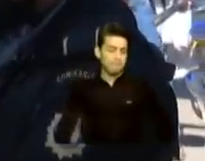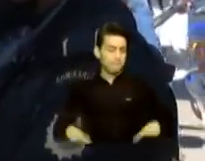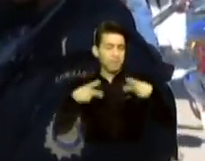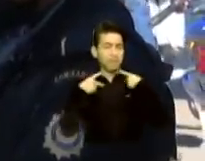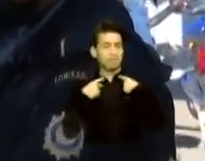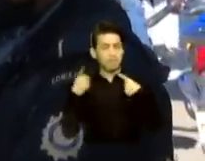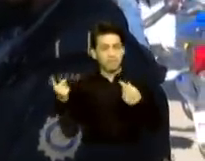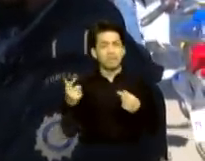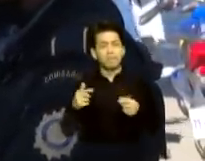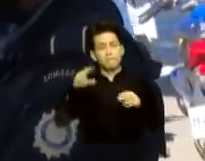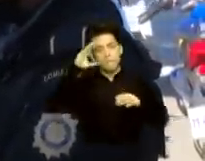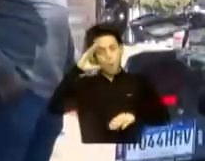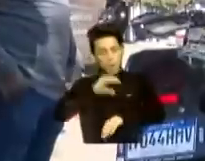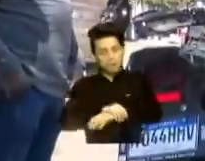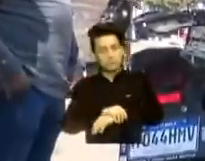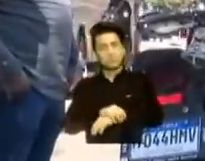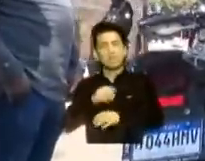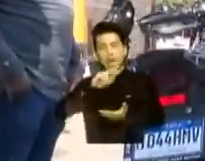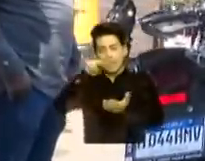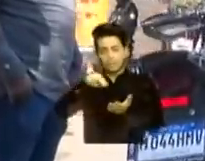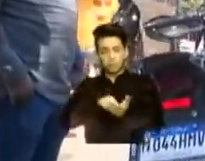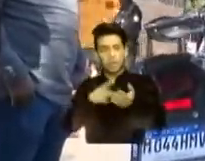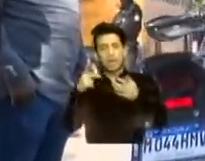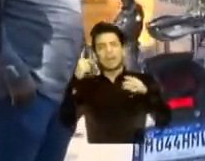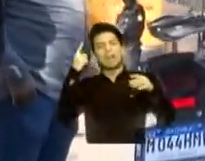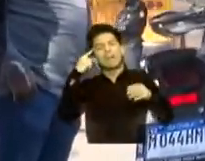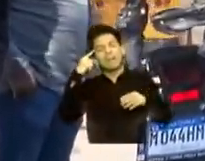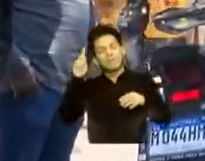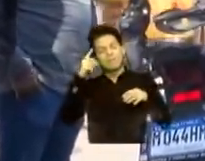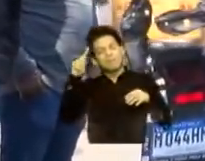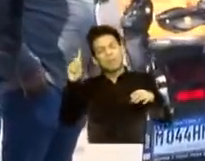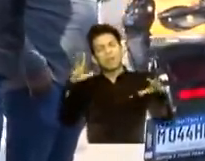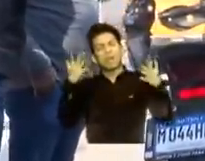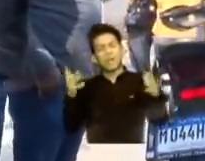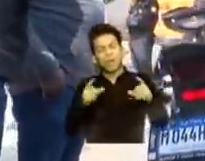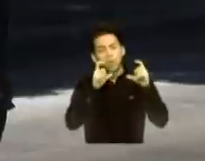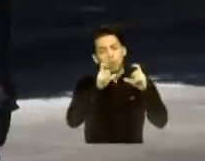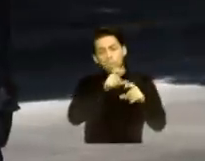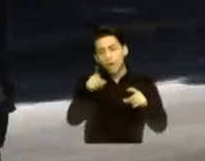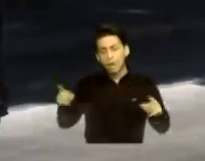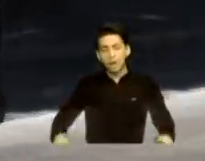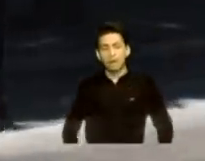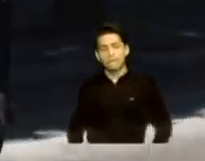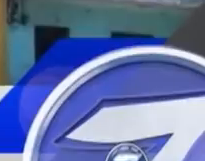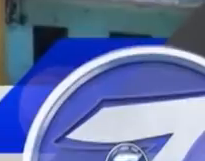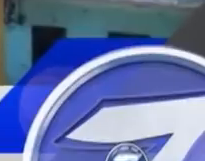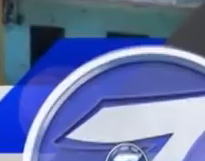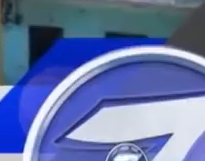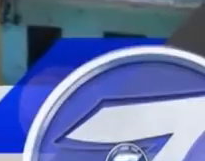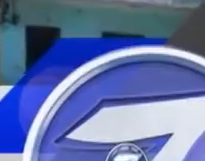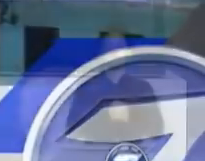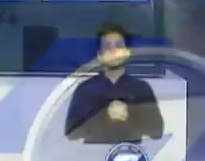con la única finalidad de proteger la vida y los bienes de todos los habitantes de este país.